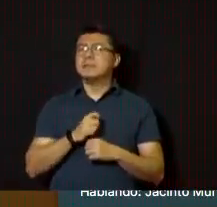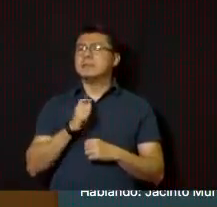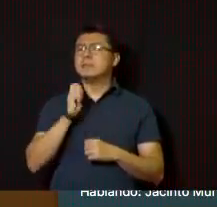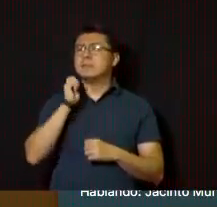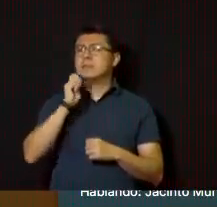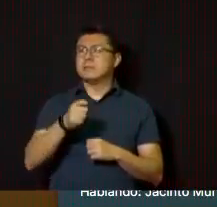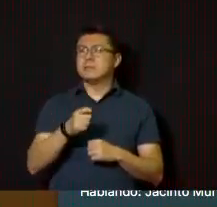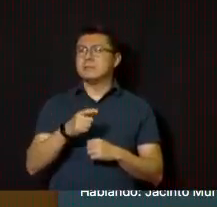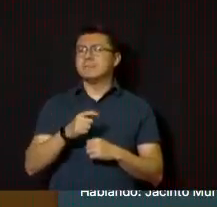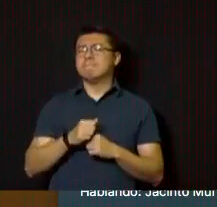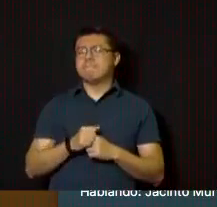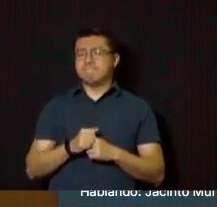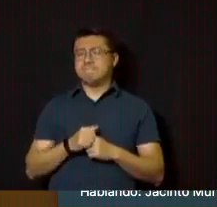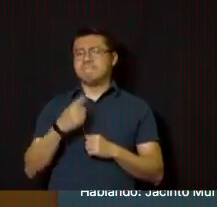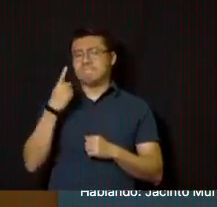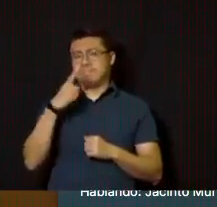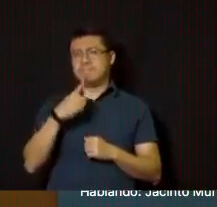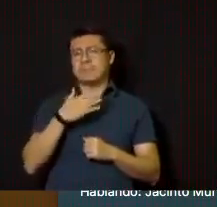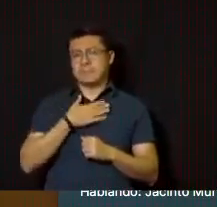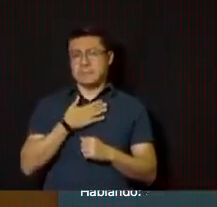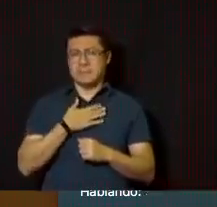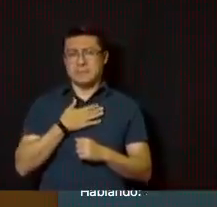una cosa muy fuerte para mí.